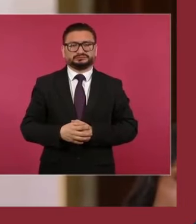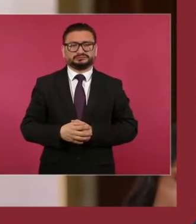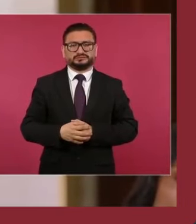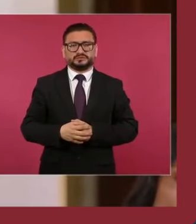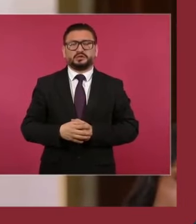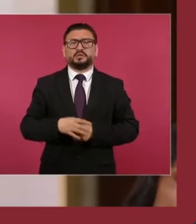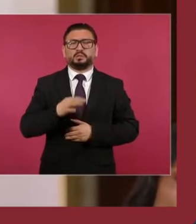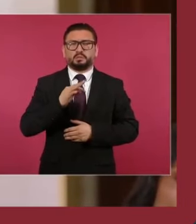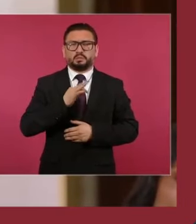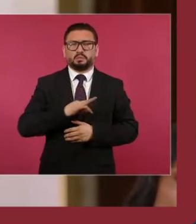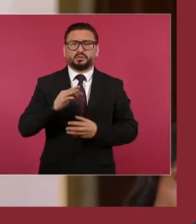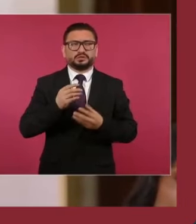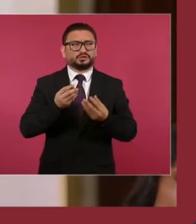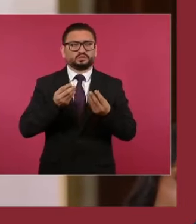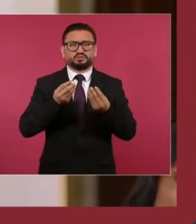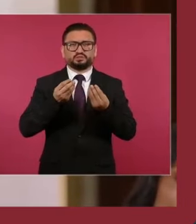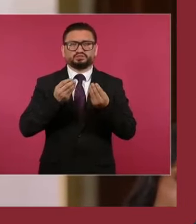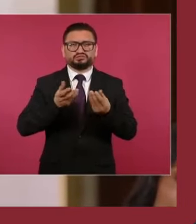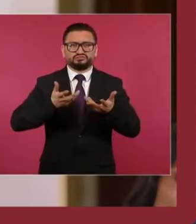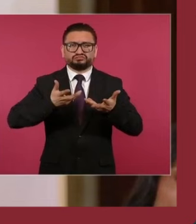mucho potencial